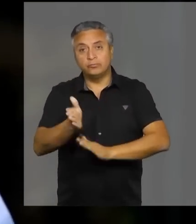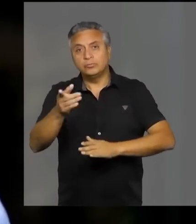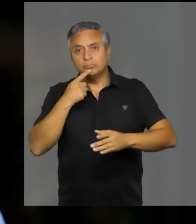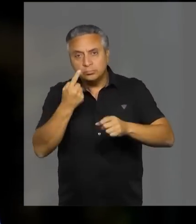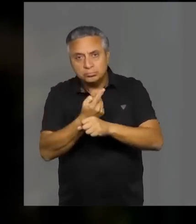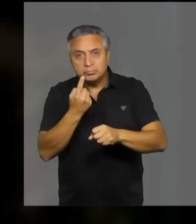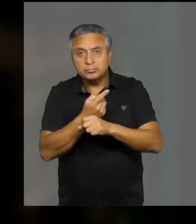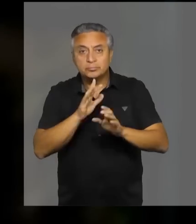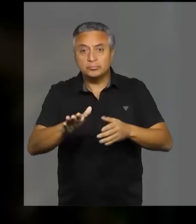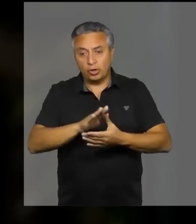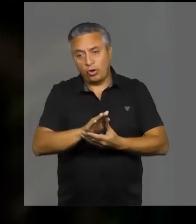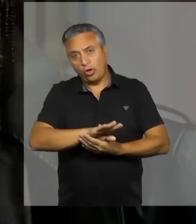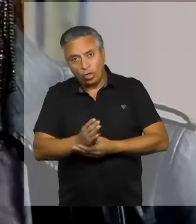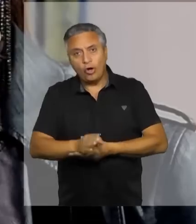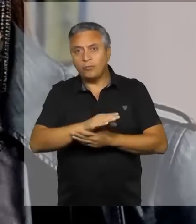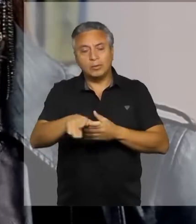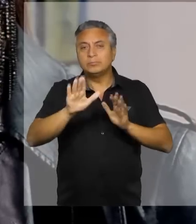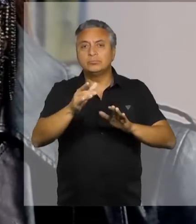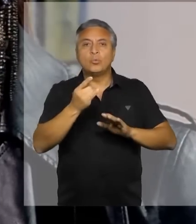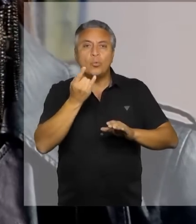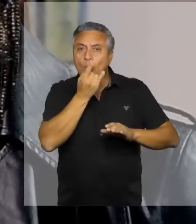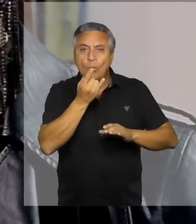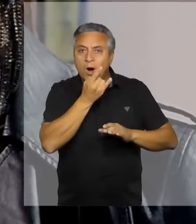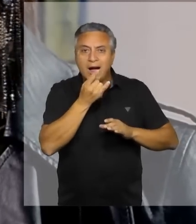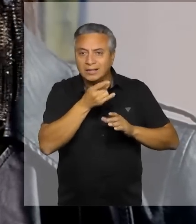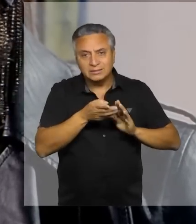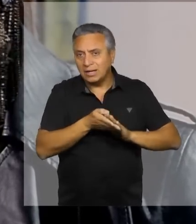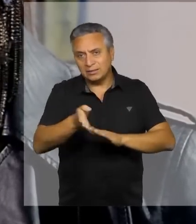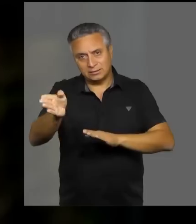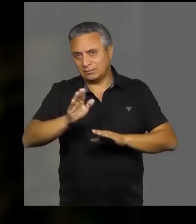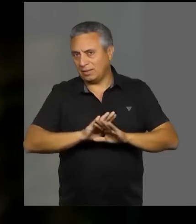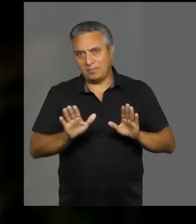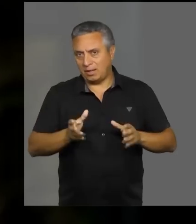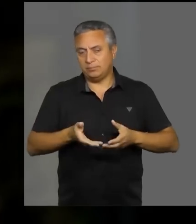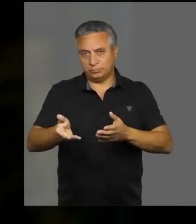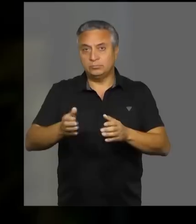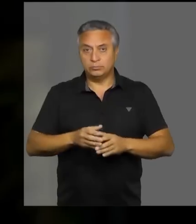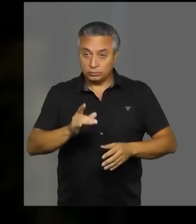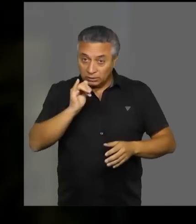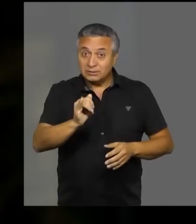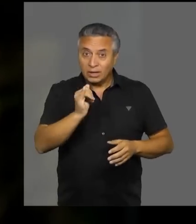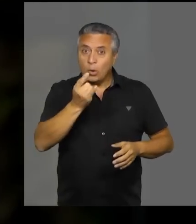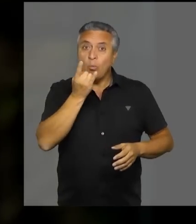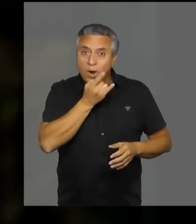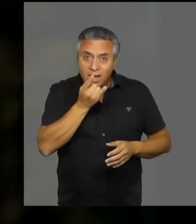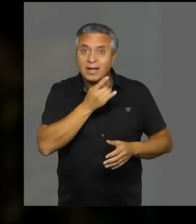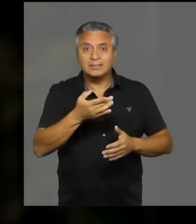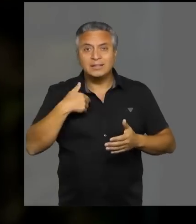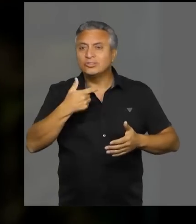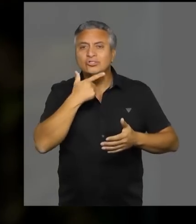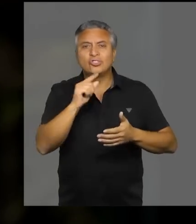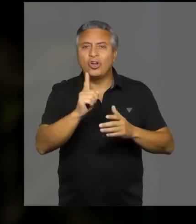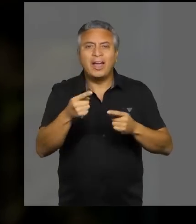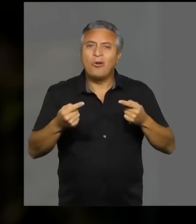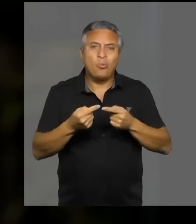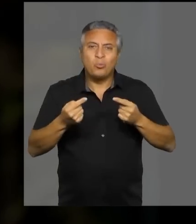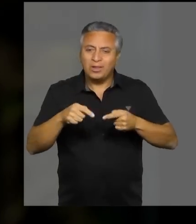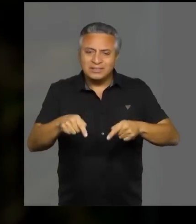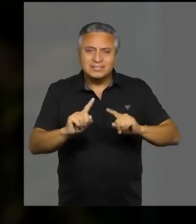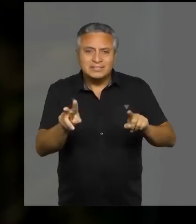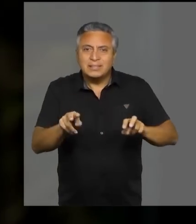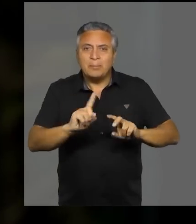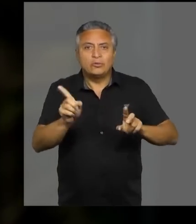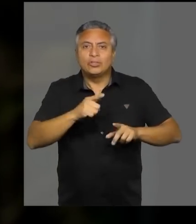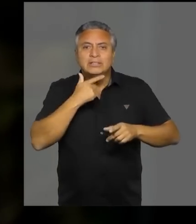dobló el tobillo, entonces la tuve que llevar a urgencia. ¿Urgencia? Sí, urgencia. Perdona, no quiero discutir por esto. No, no quiero